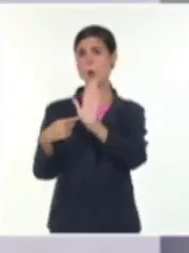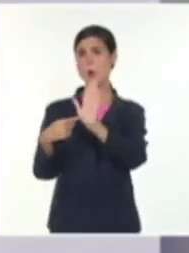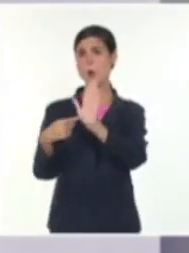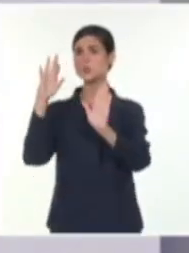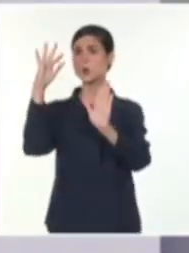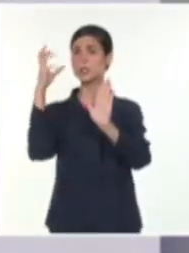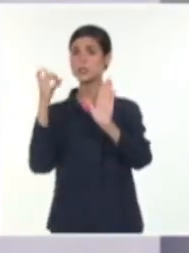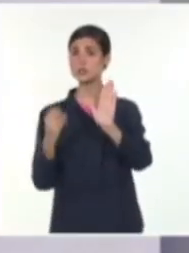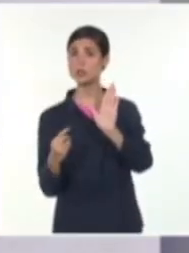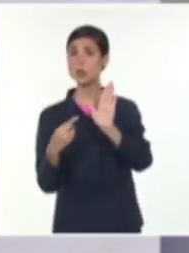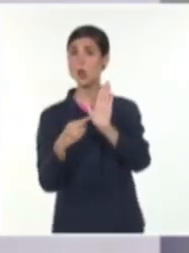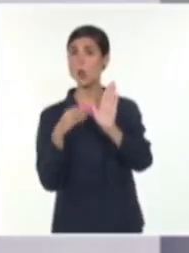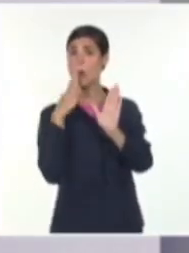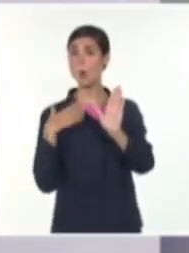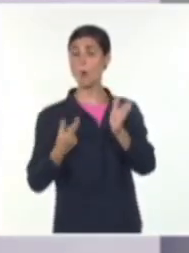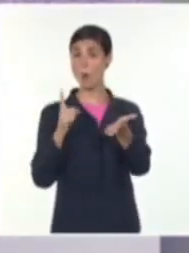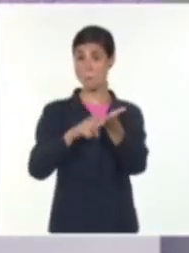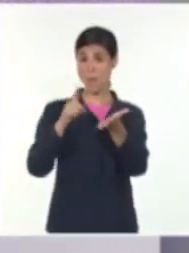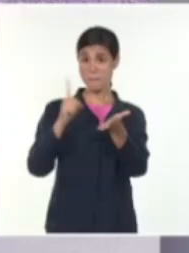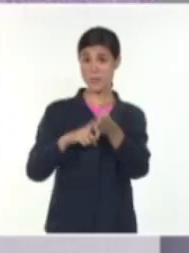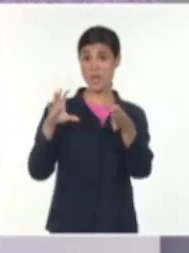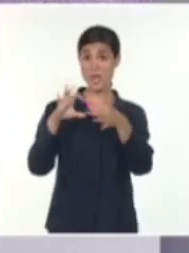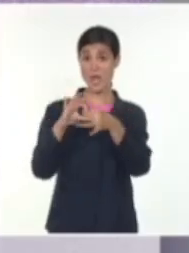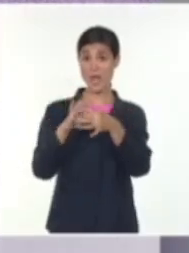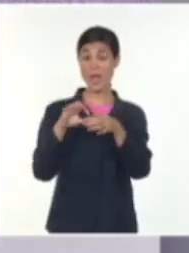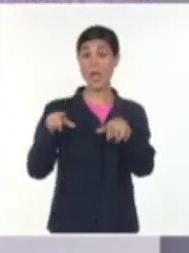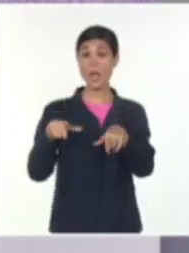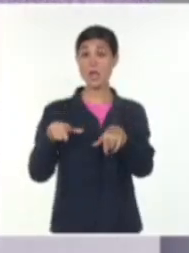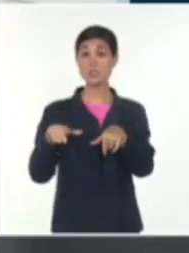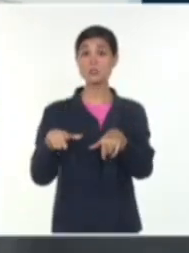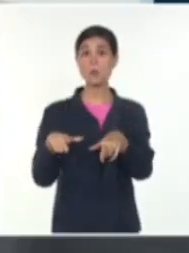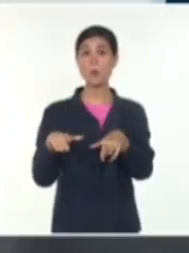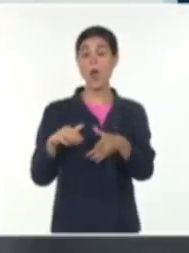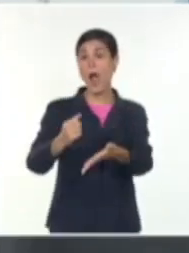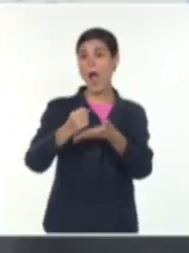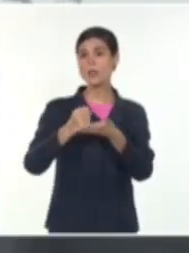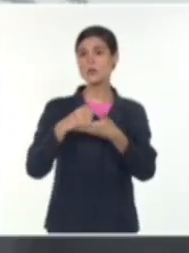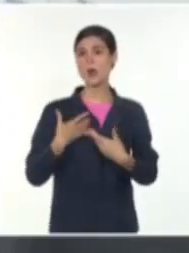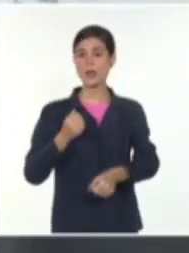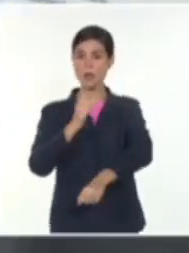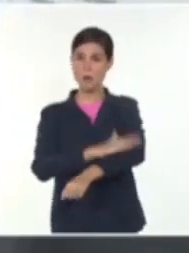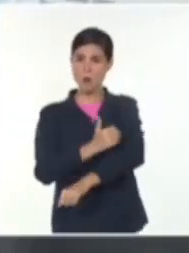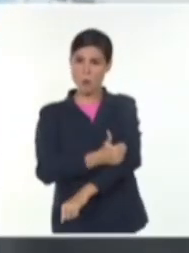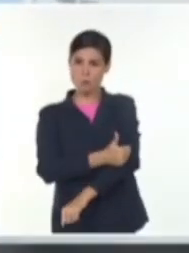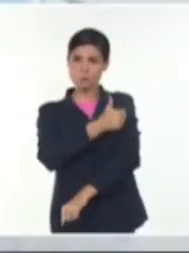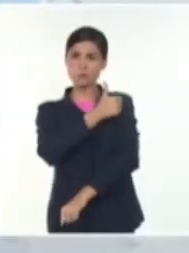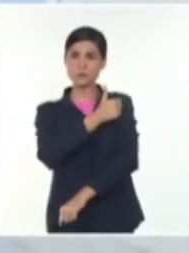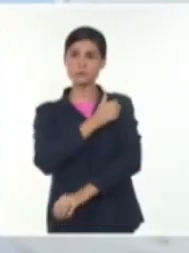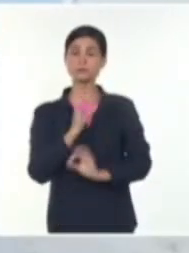del uso del ppg en el control de la hipertensión arterial en 400 personas